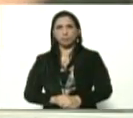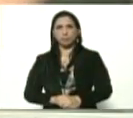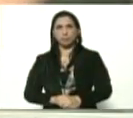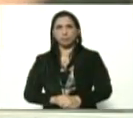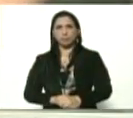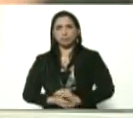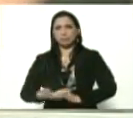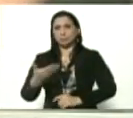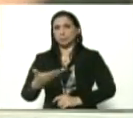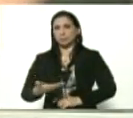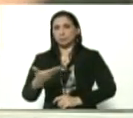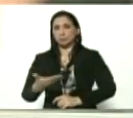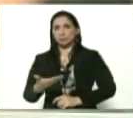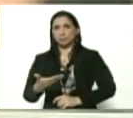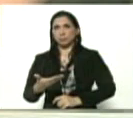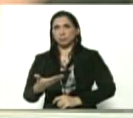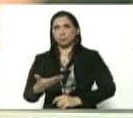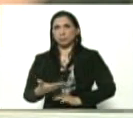muy importantes.